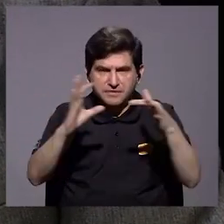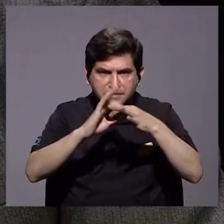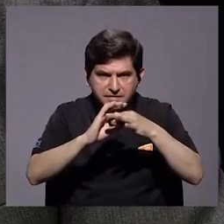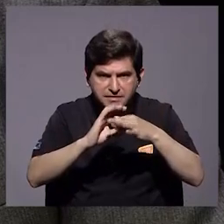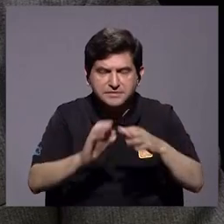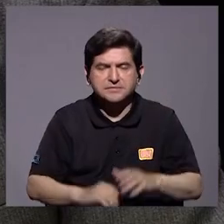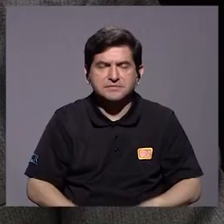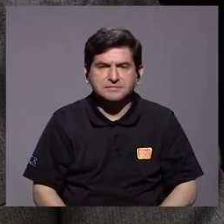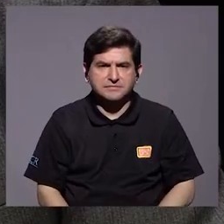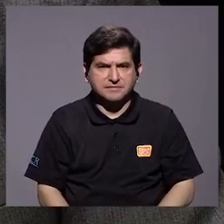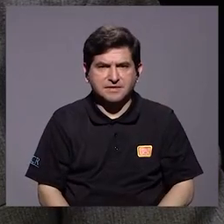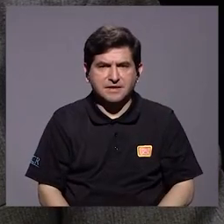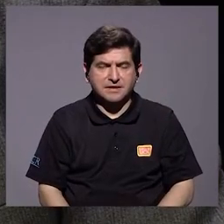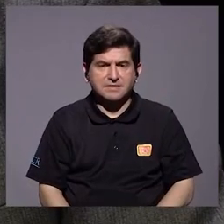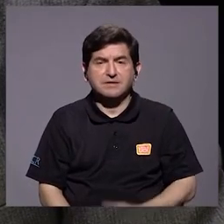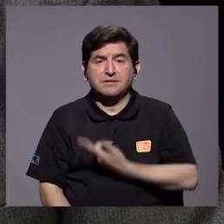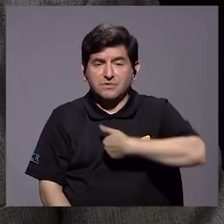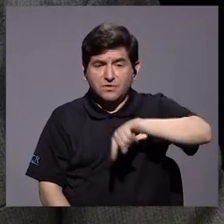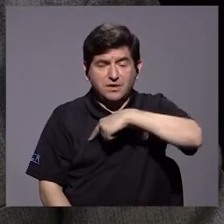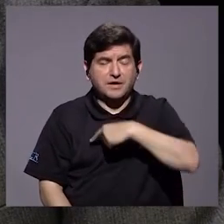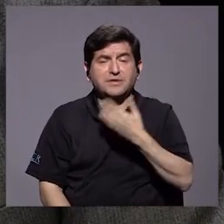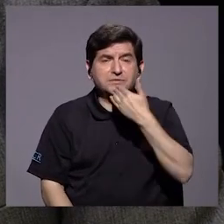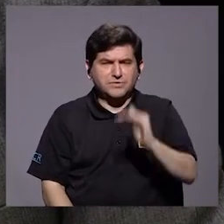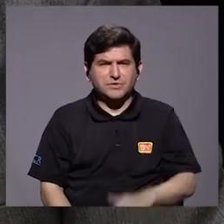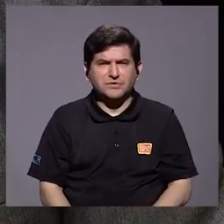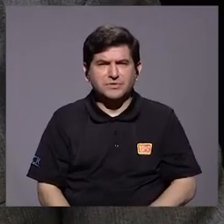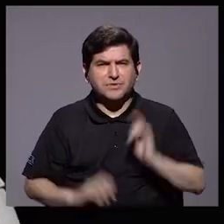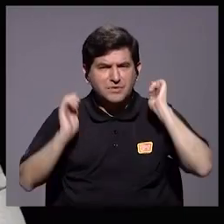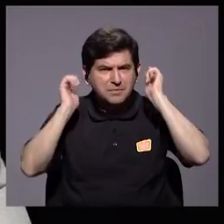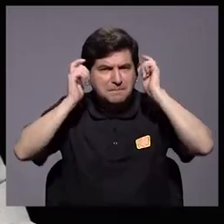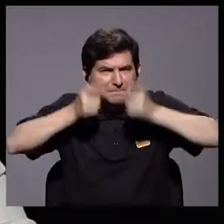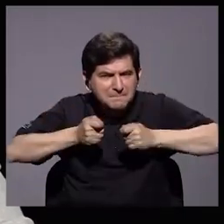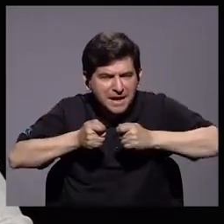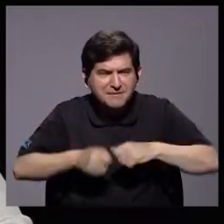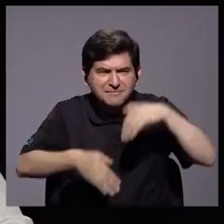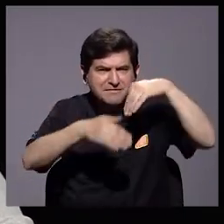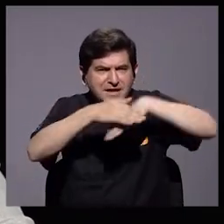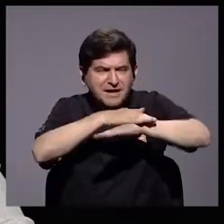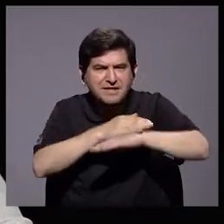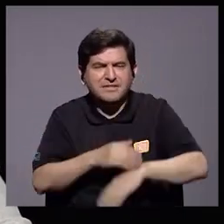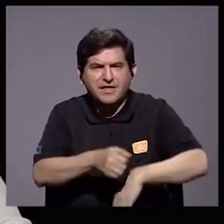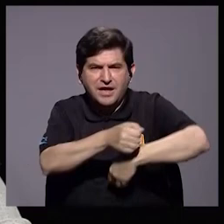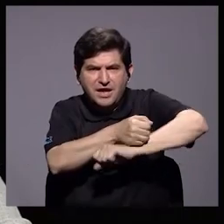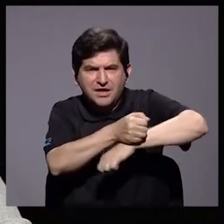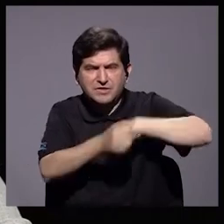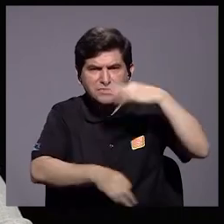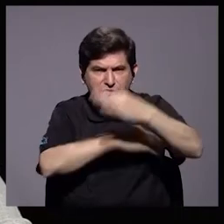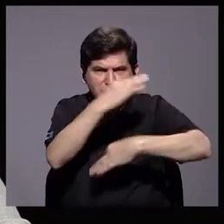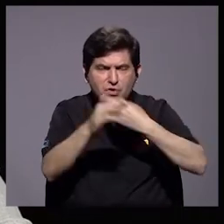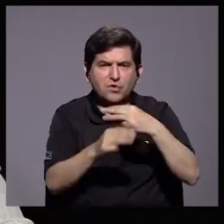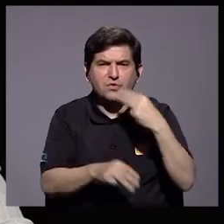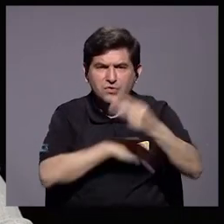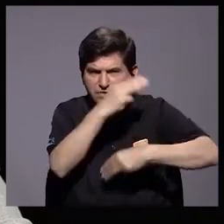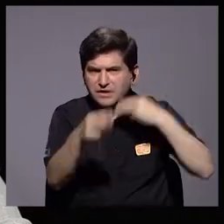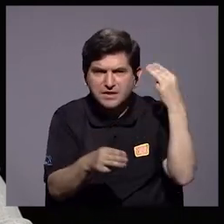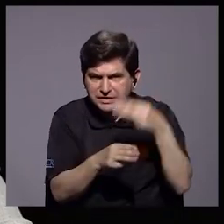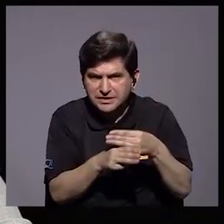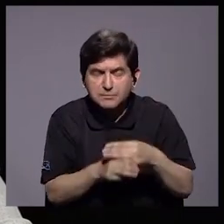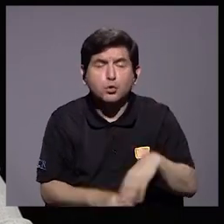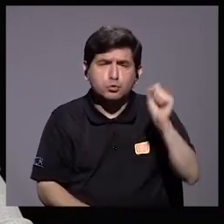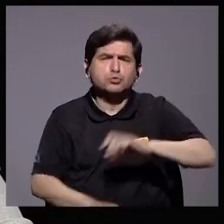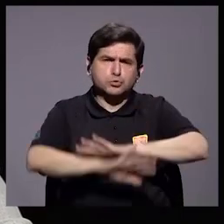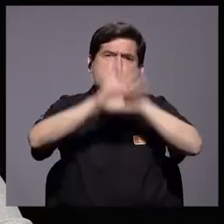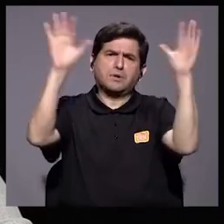relación a que estamos mal no la mafia del fútbol don amador es de orden mundial